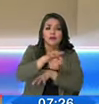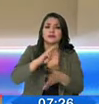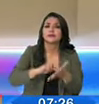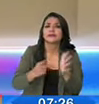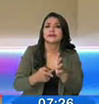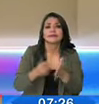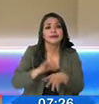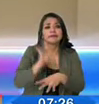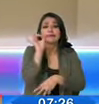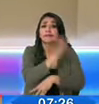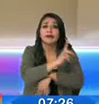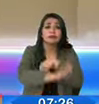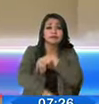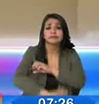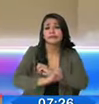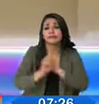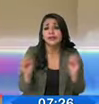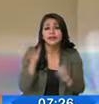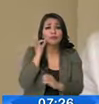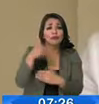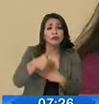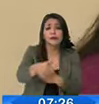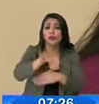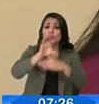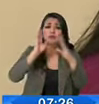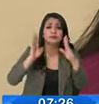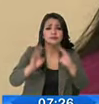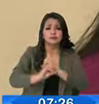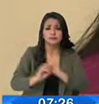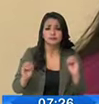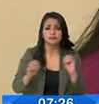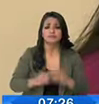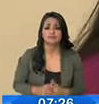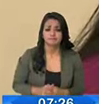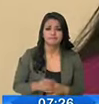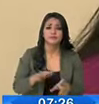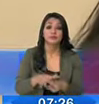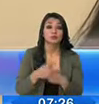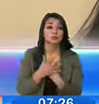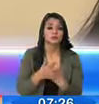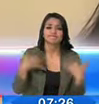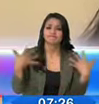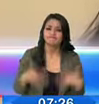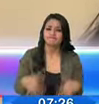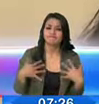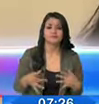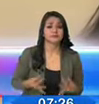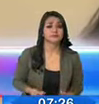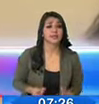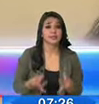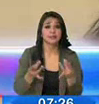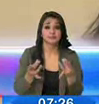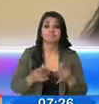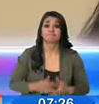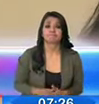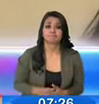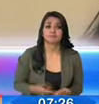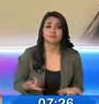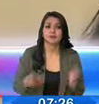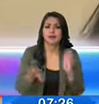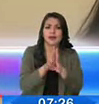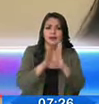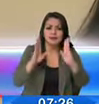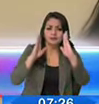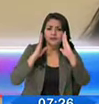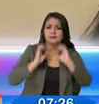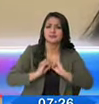impunidad sistemática para las mujeres en el país. Esta situación a nosotros nos parece grave porque evidentemente no existe la política necesaria